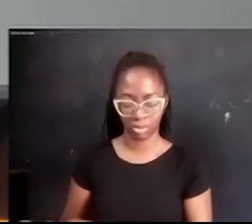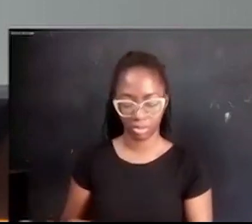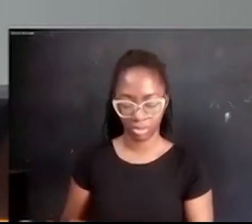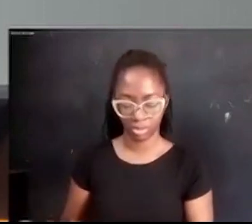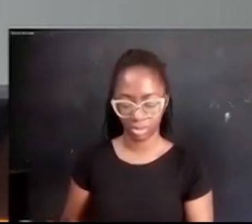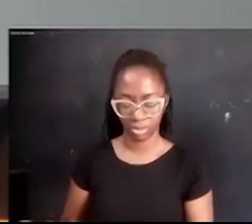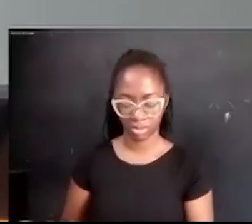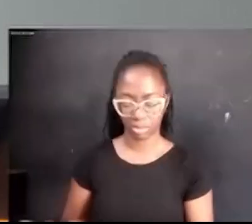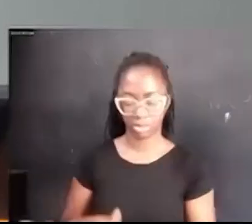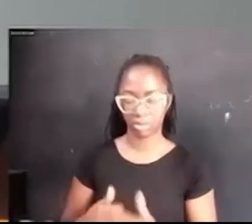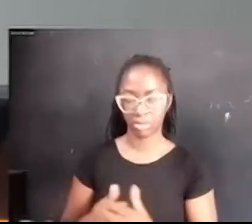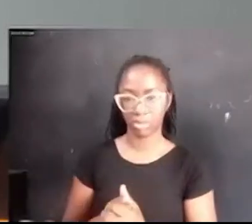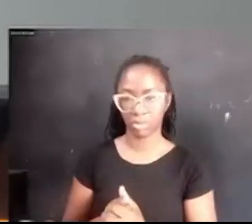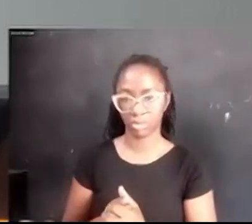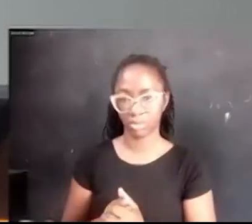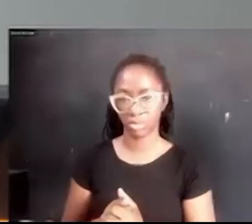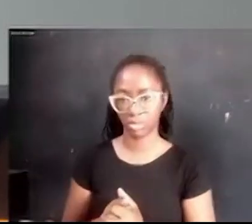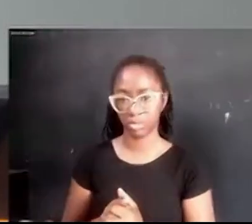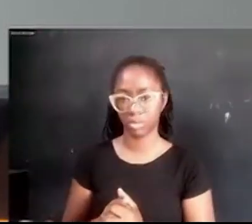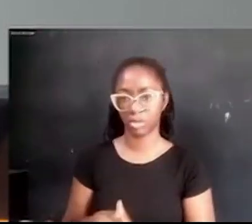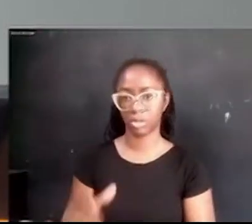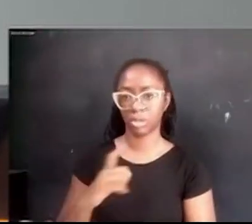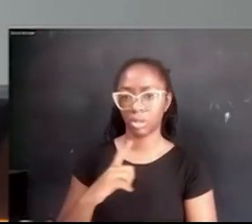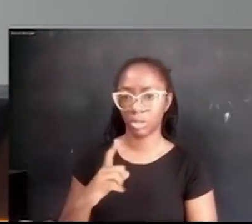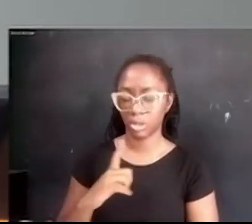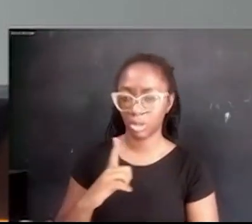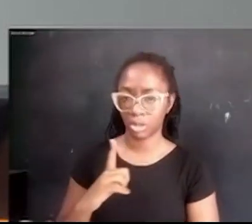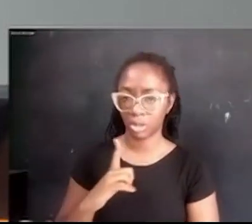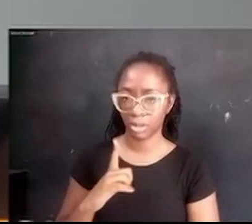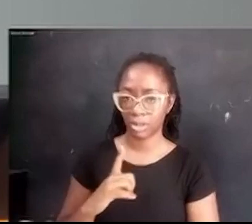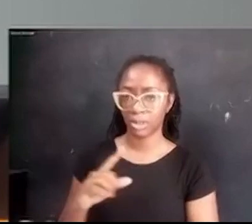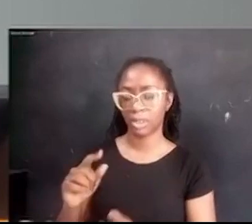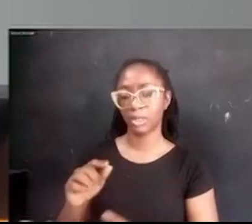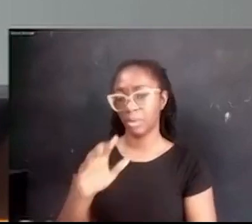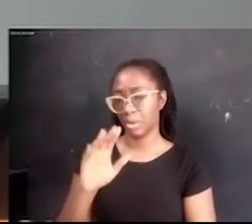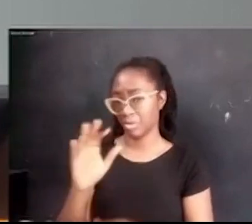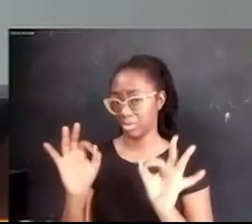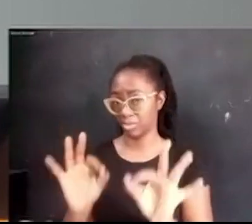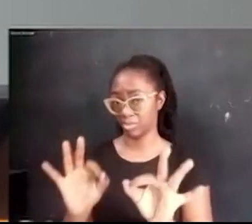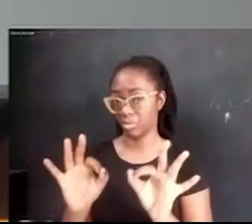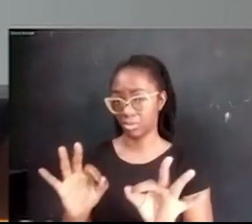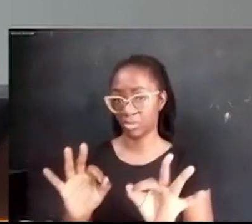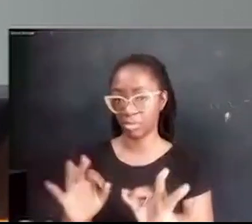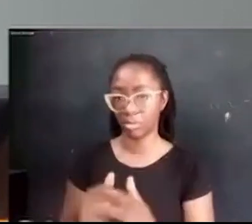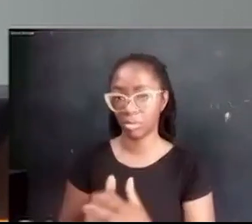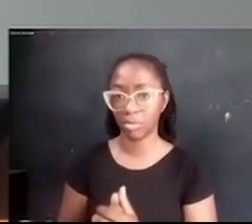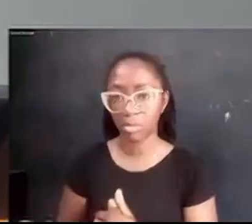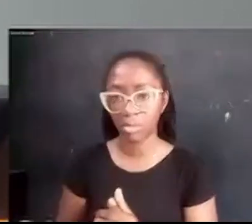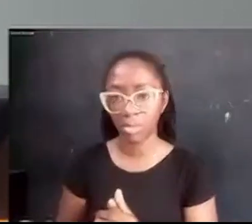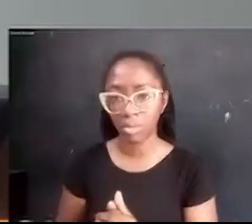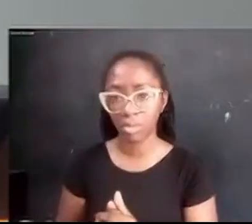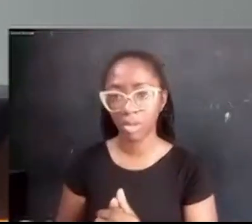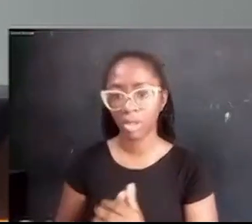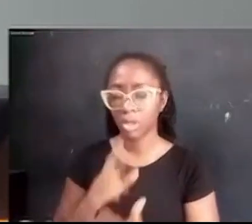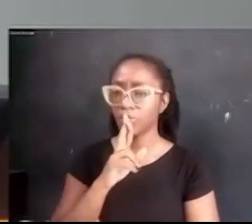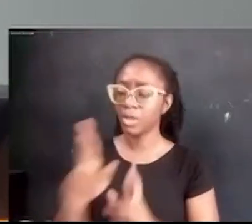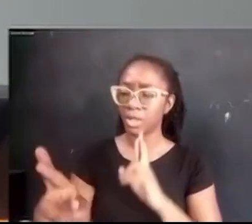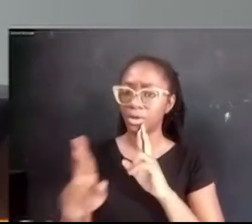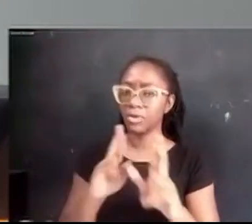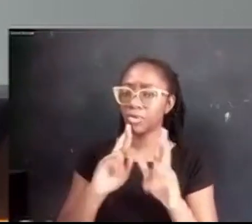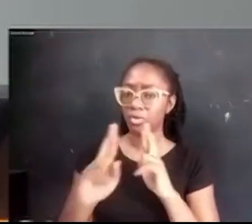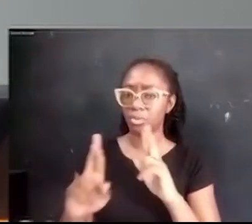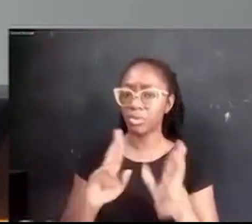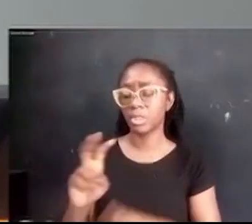opuesta consiste en decir que precisamente es lo contrario. Debe su estabilidad la Quinta